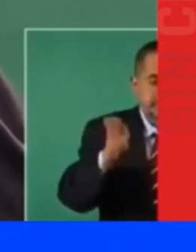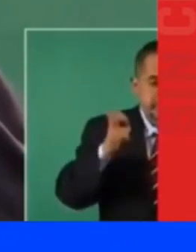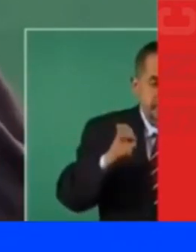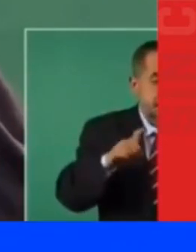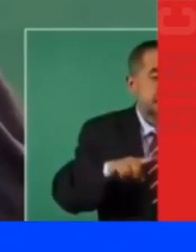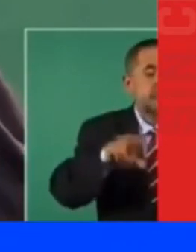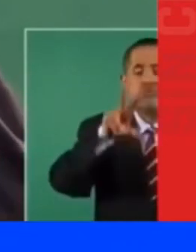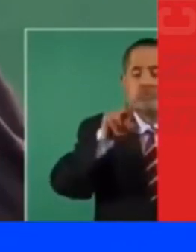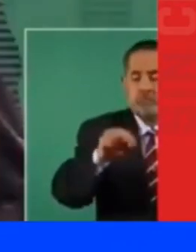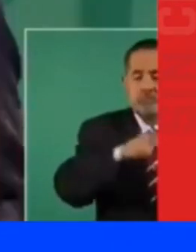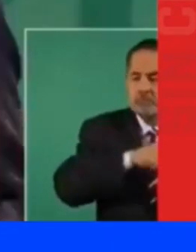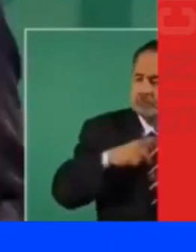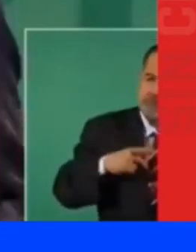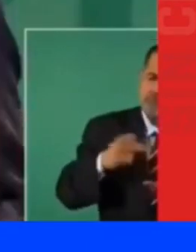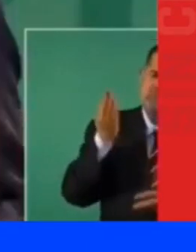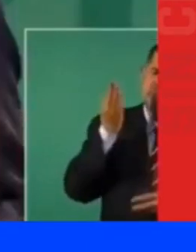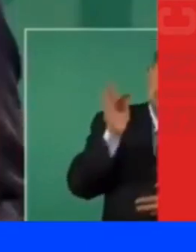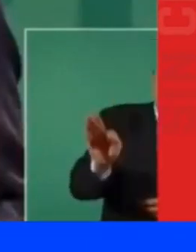no traicionar.